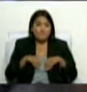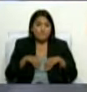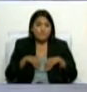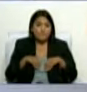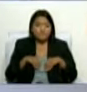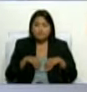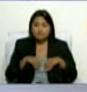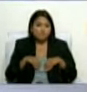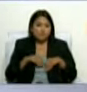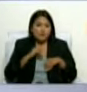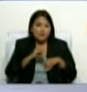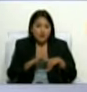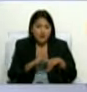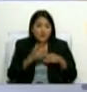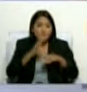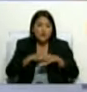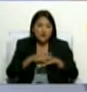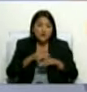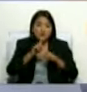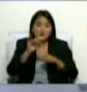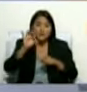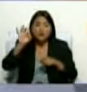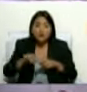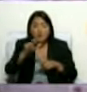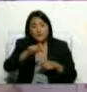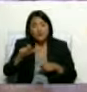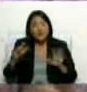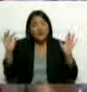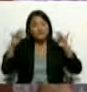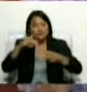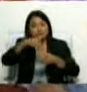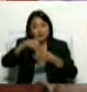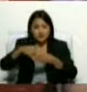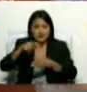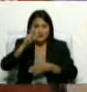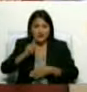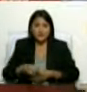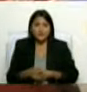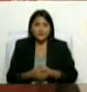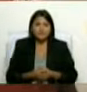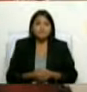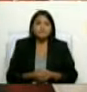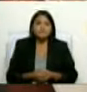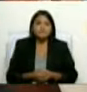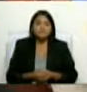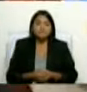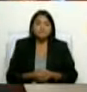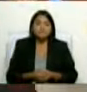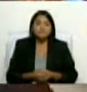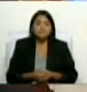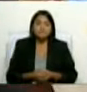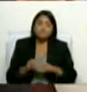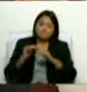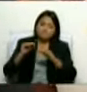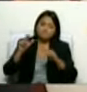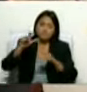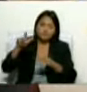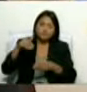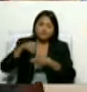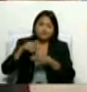al 100% de la población. Bueno, muchísimas gracias. Palabras del profesor Cosme Arzola, quien informaba, hace un llamado a la población a participar en el próximo